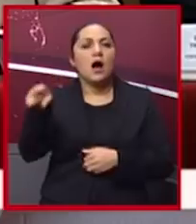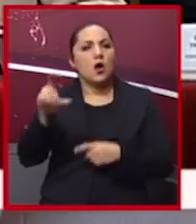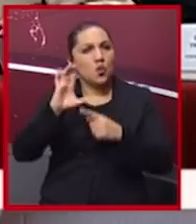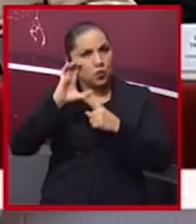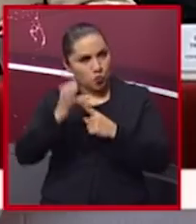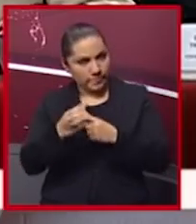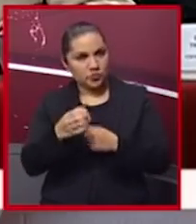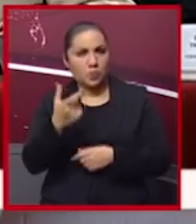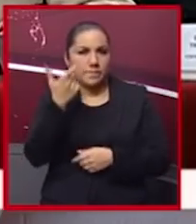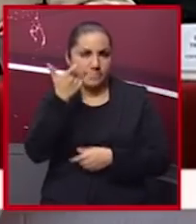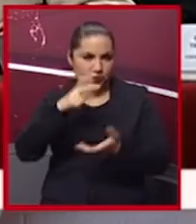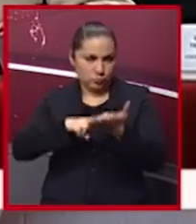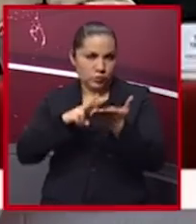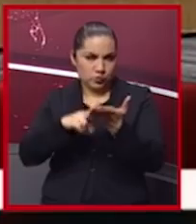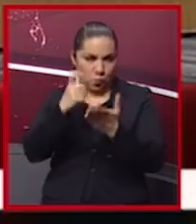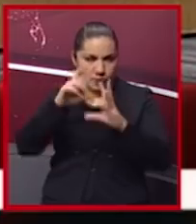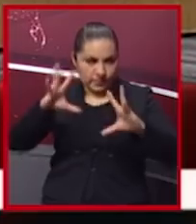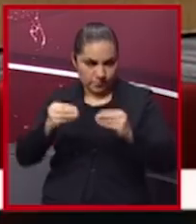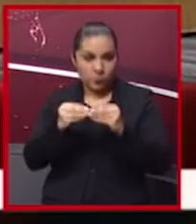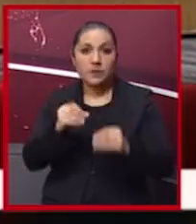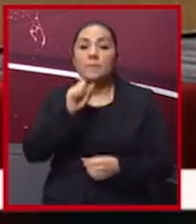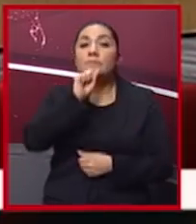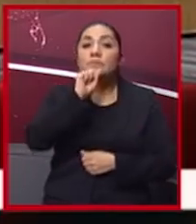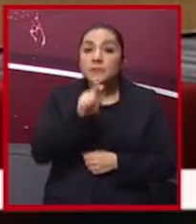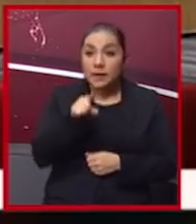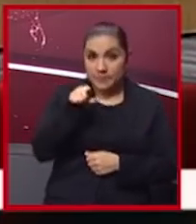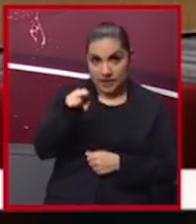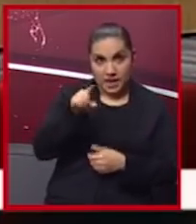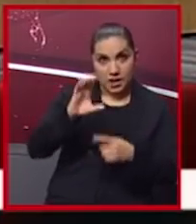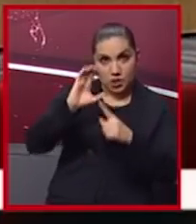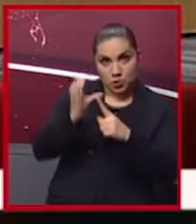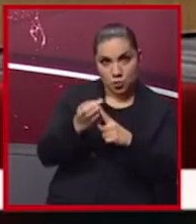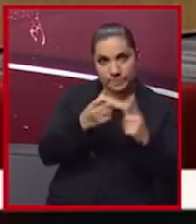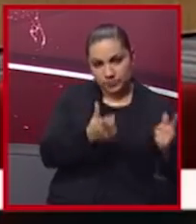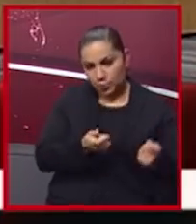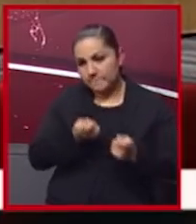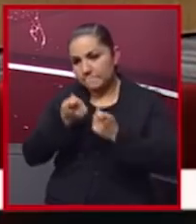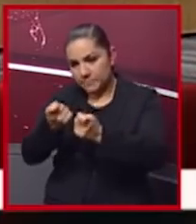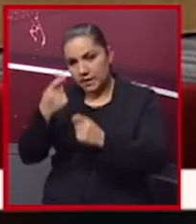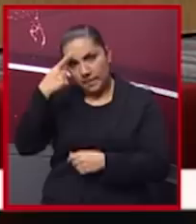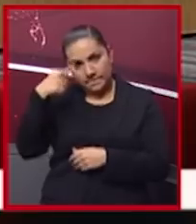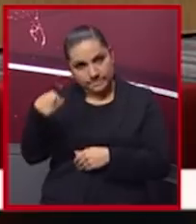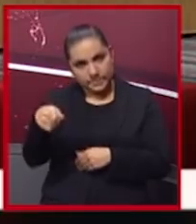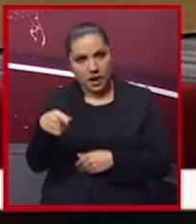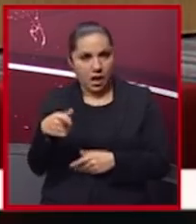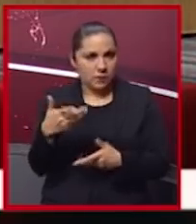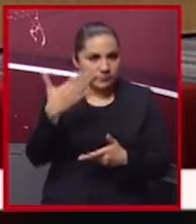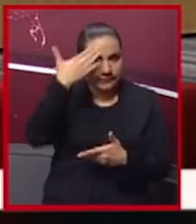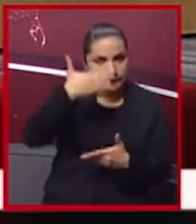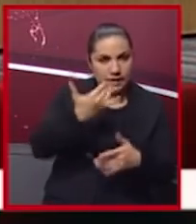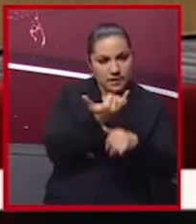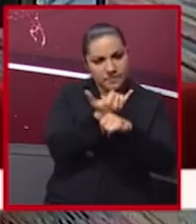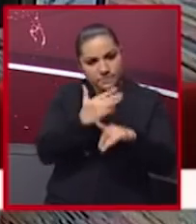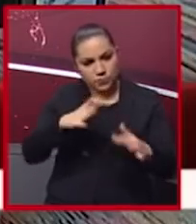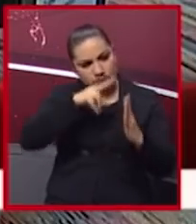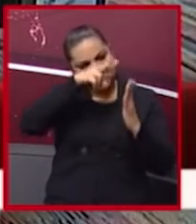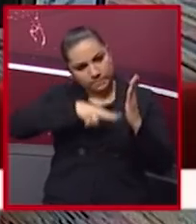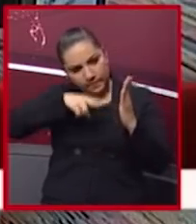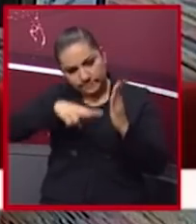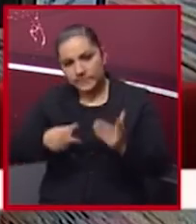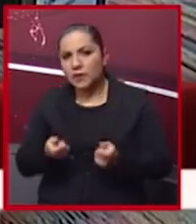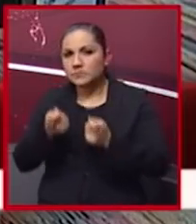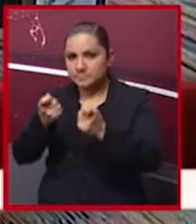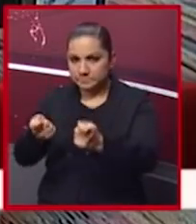Presupuesto y Cuenta Pública. También se tornó la Comisión de Hacienda y Crédito Público de Presupuesto y Cuenta Pública para conocimiento. Bueno, y